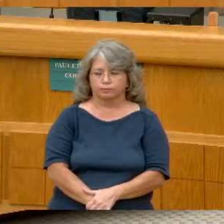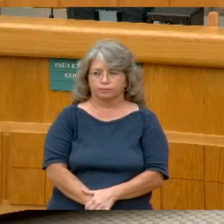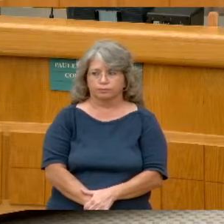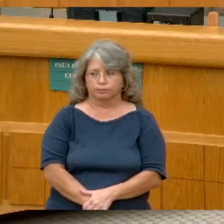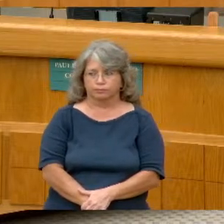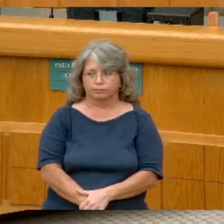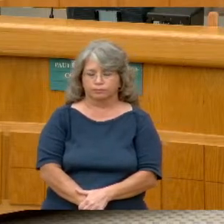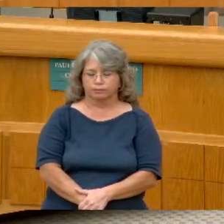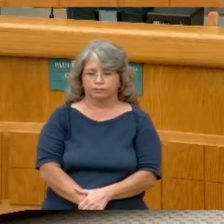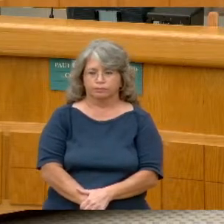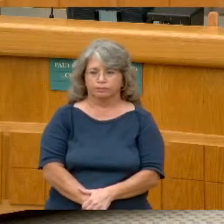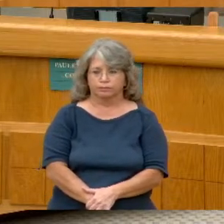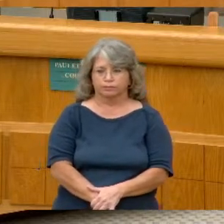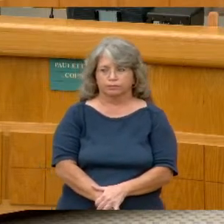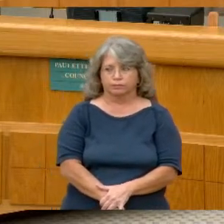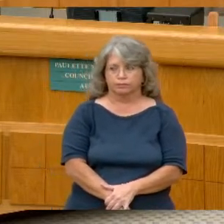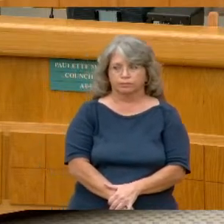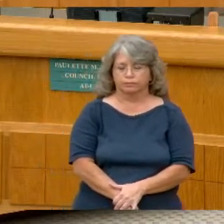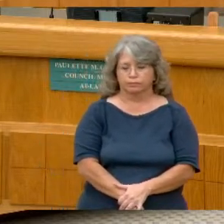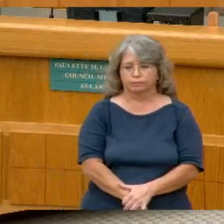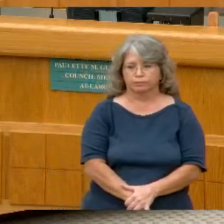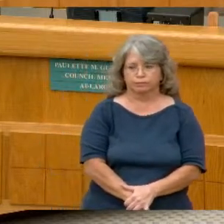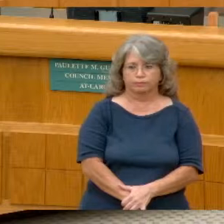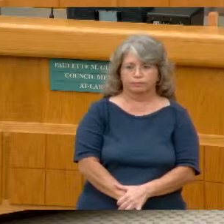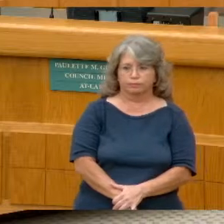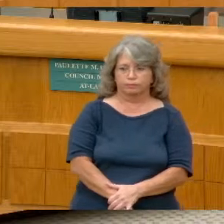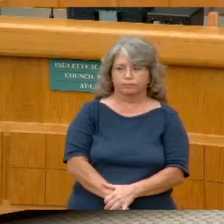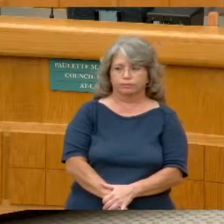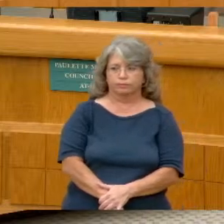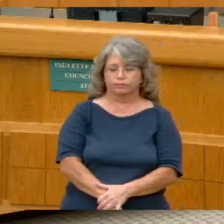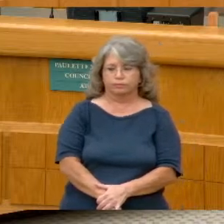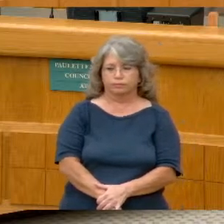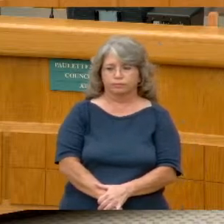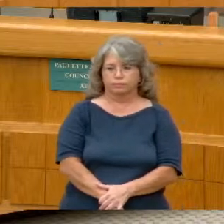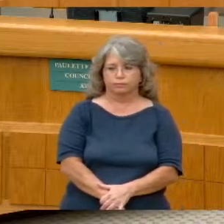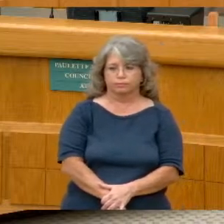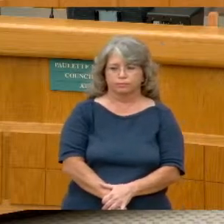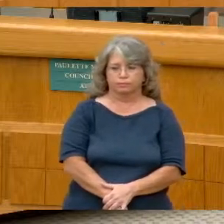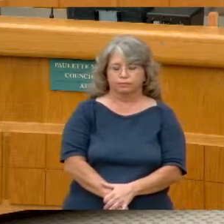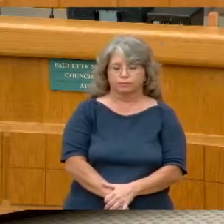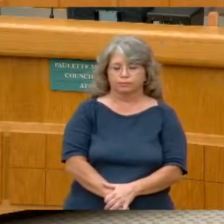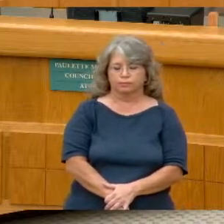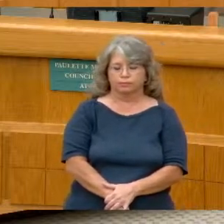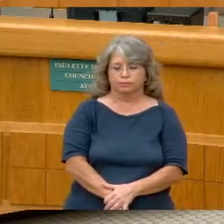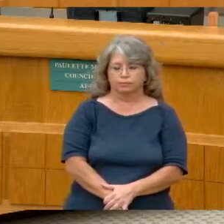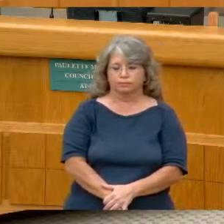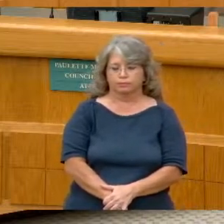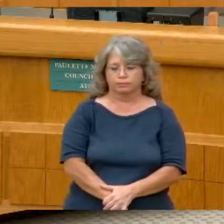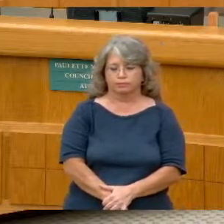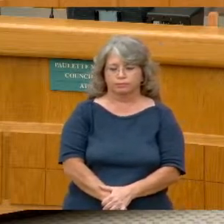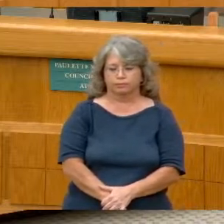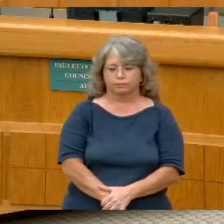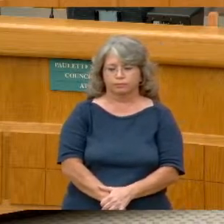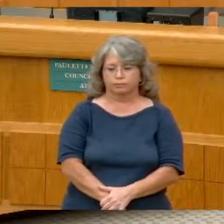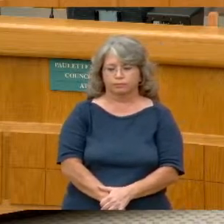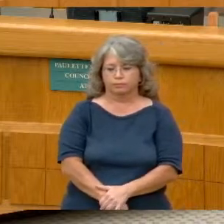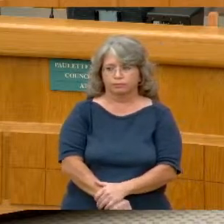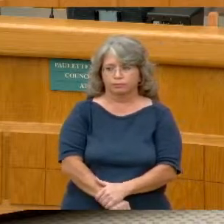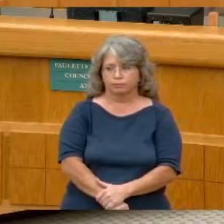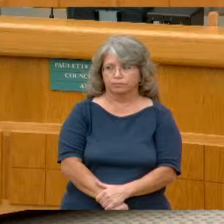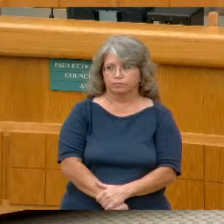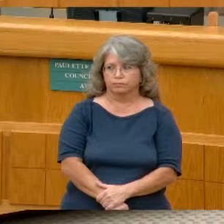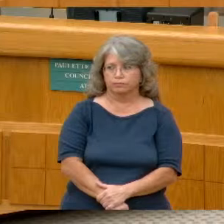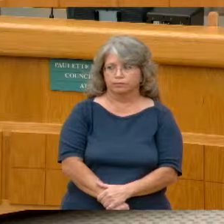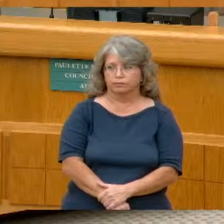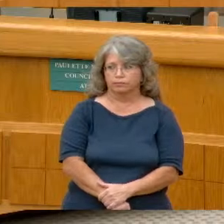positivos. En nuestra área, el radio de transmisión se pronostica llegar a 1.9, o sea que una persona infectada puede transmitir el virus a